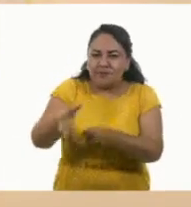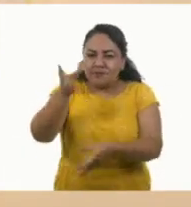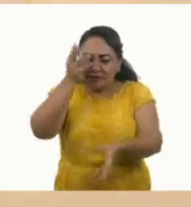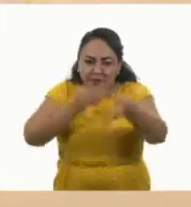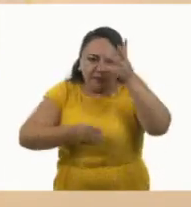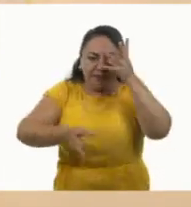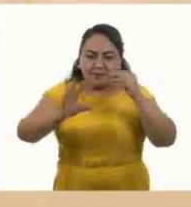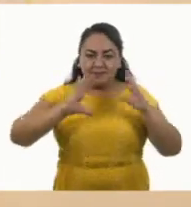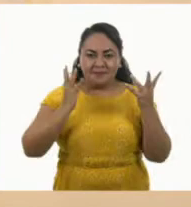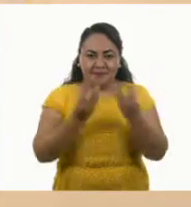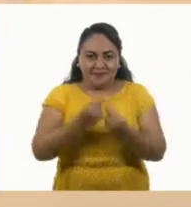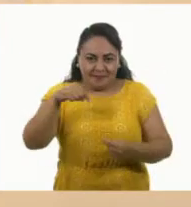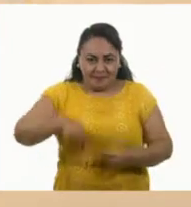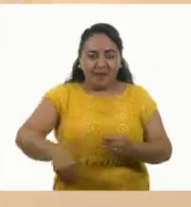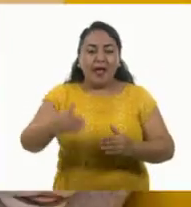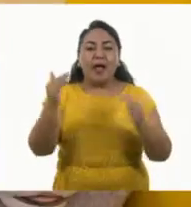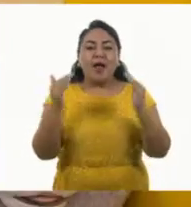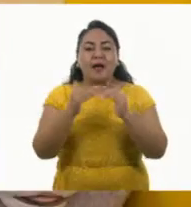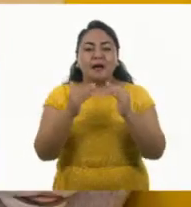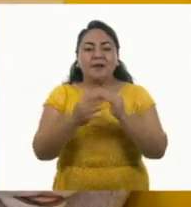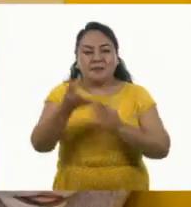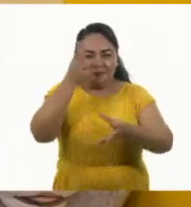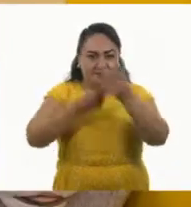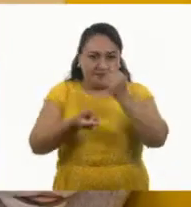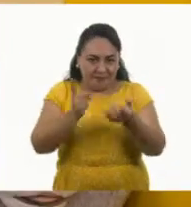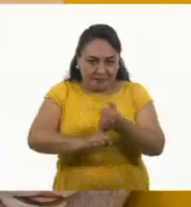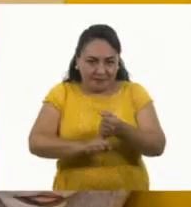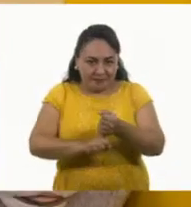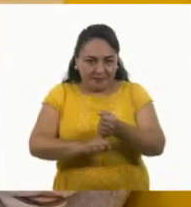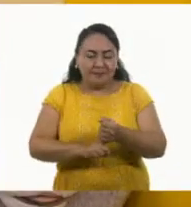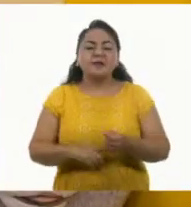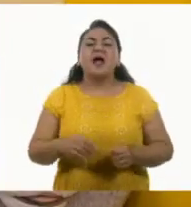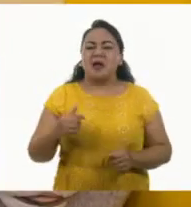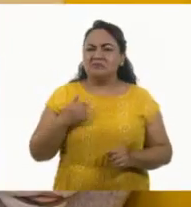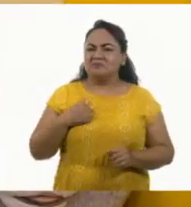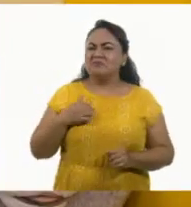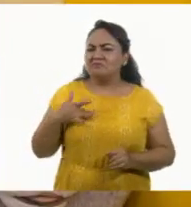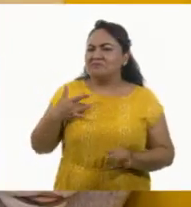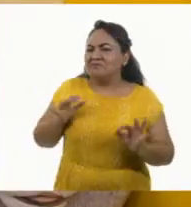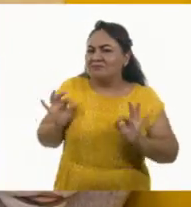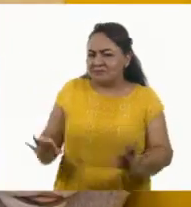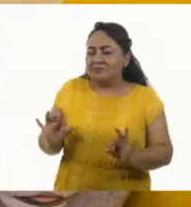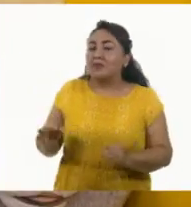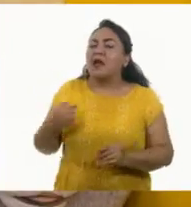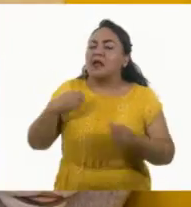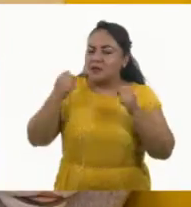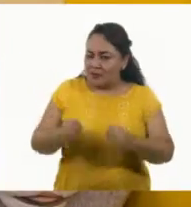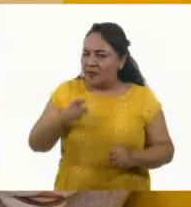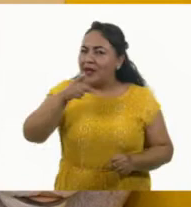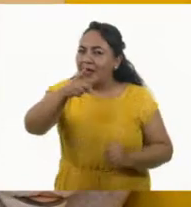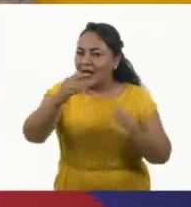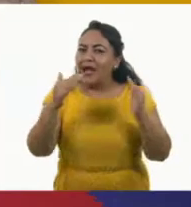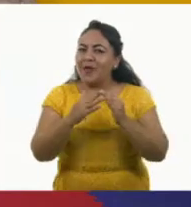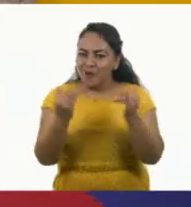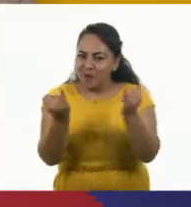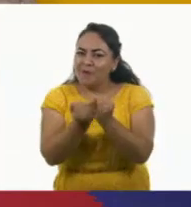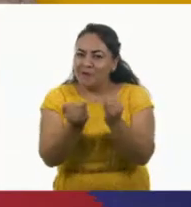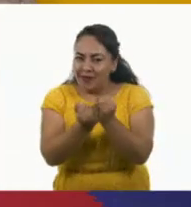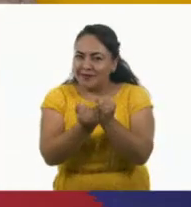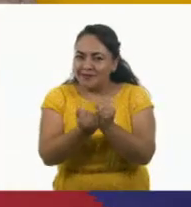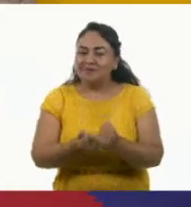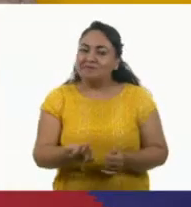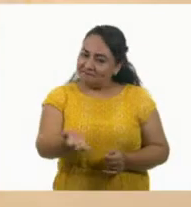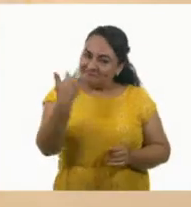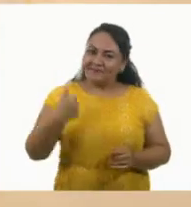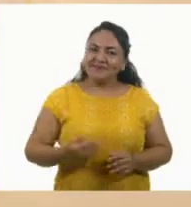con nosotros en Aprende en Casa 2? Yo ya me siento lista para comenzar y en casa seguro también lo están.